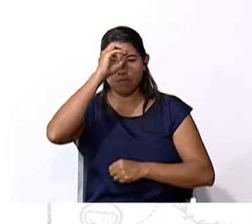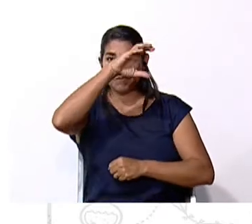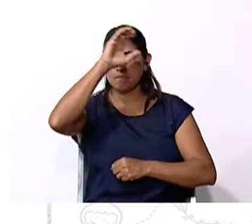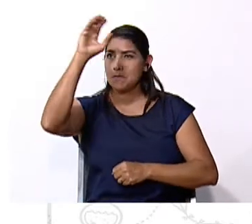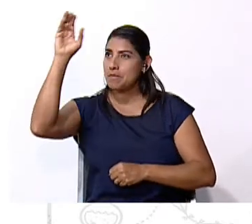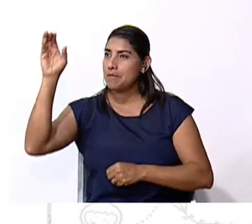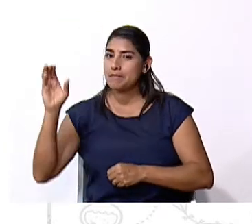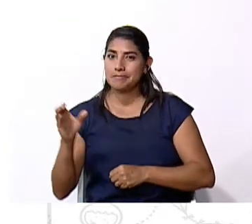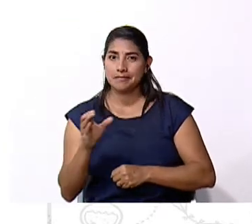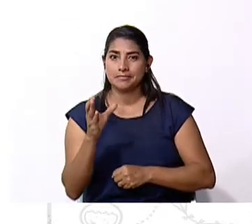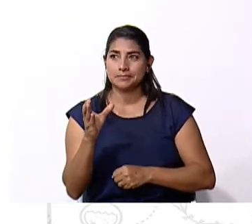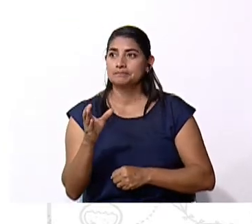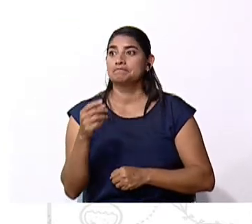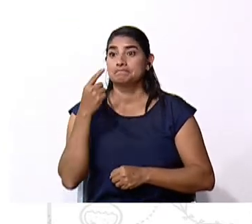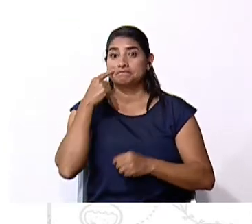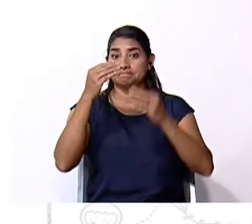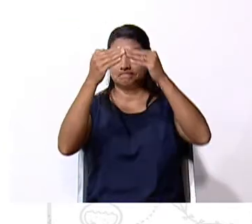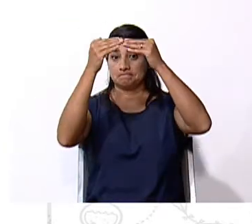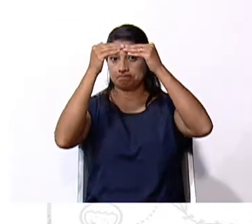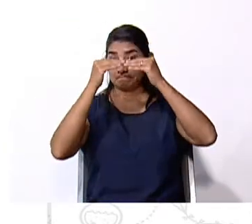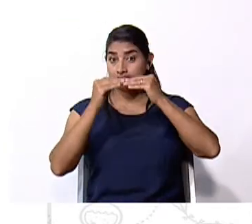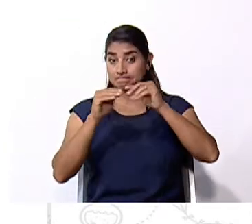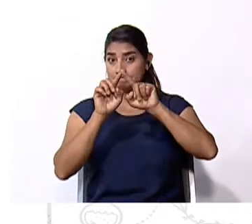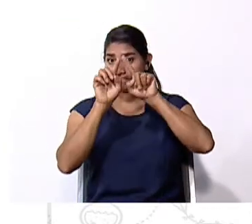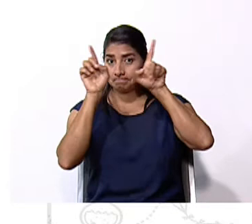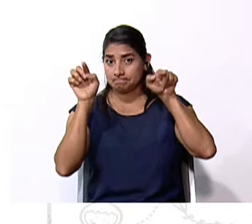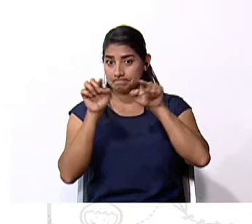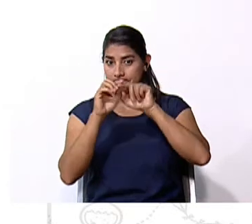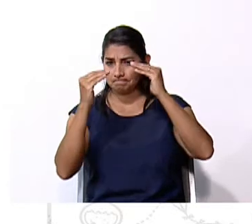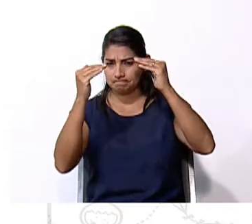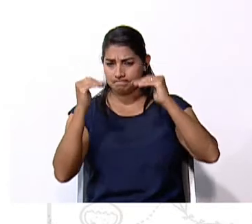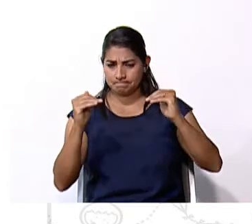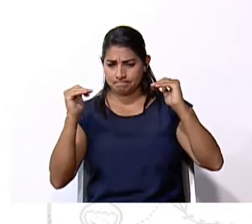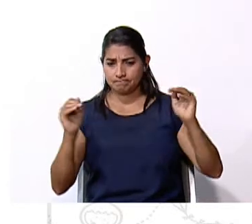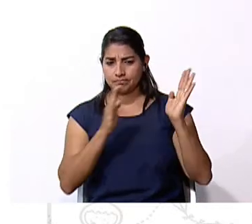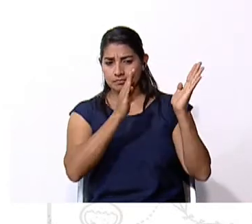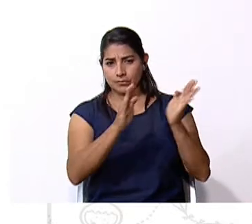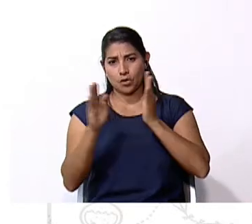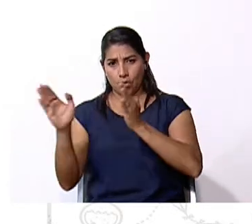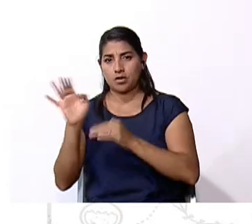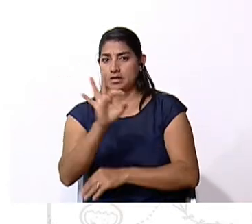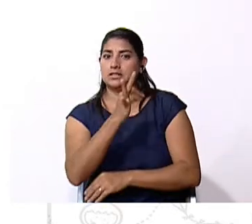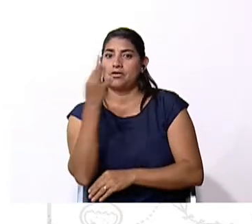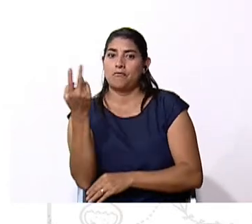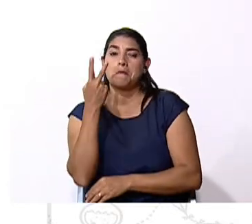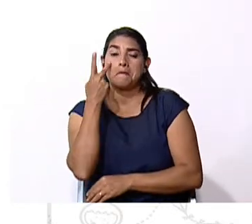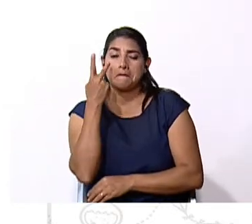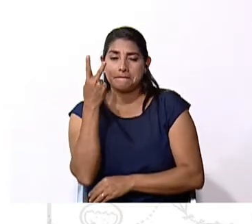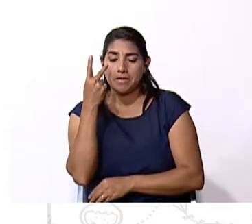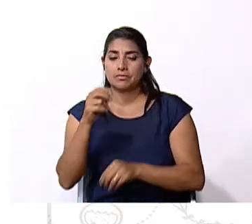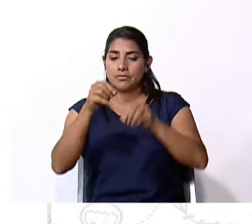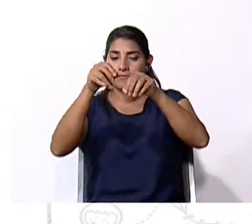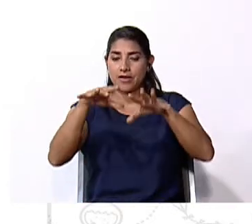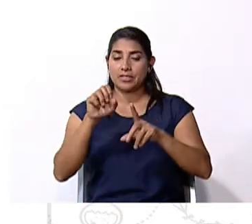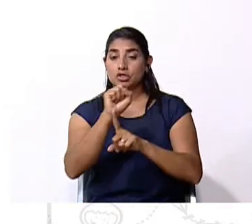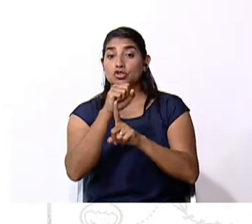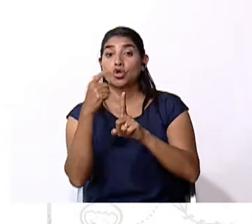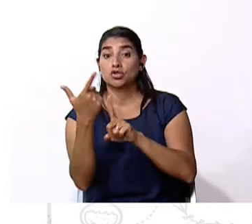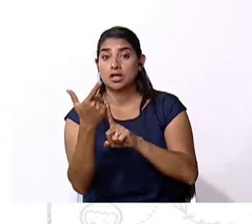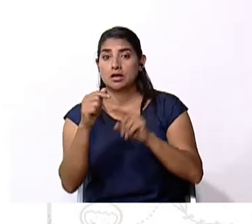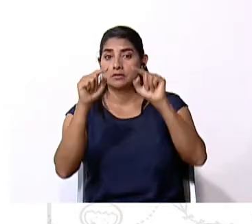conceptual. Según lo que tenemos acá, podemos interpretarlo de la siguiente manera. Redes sociales